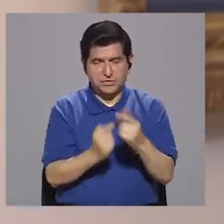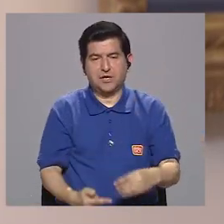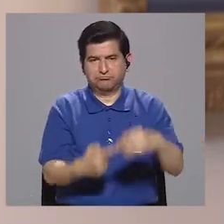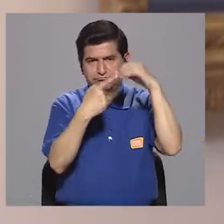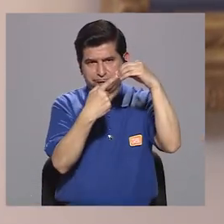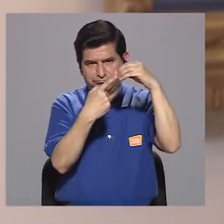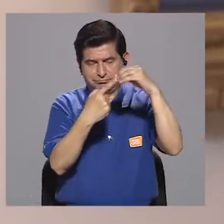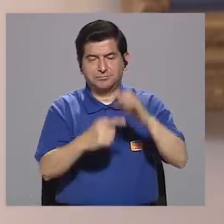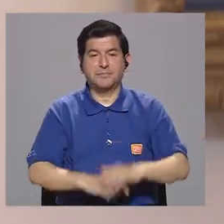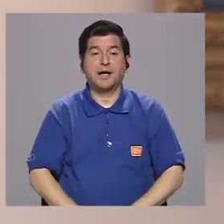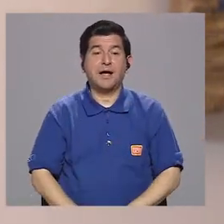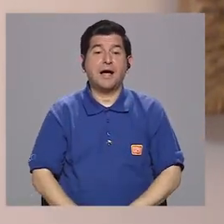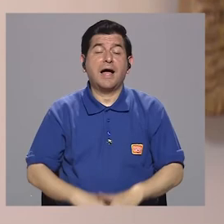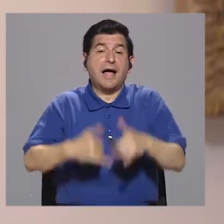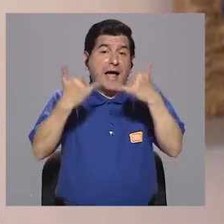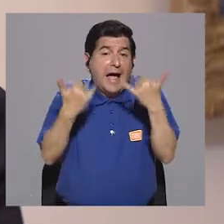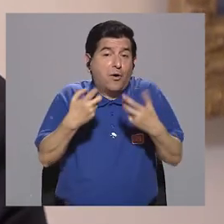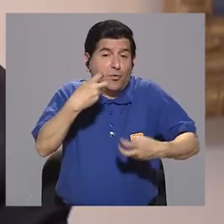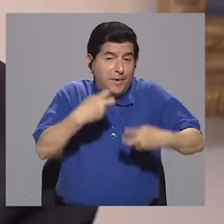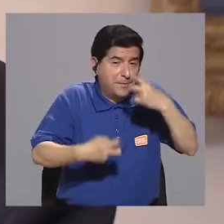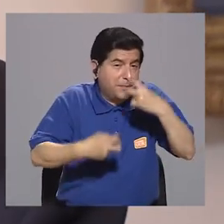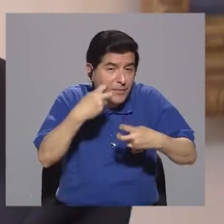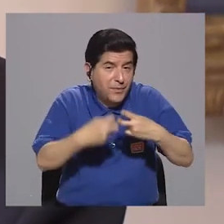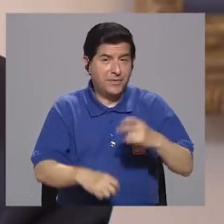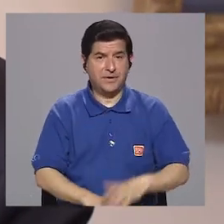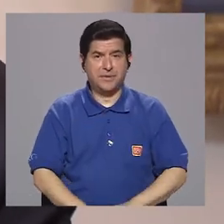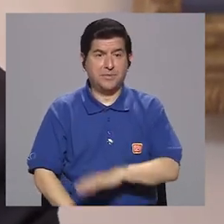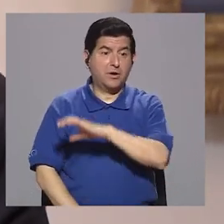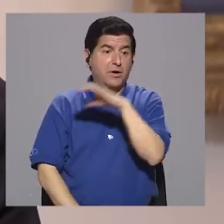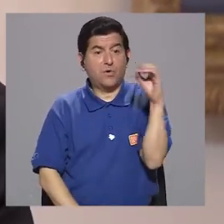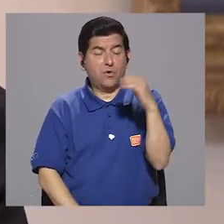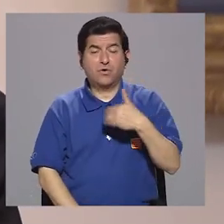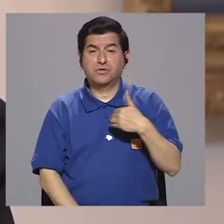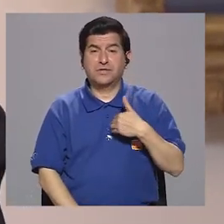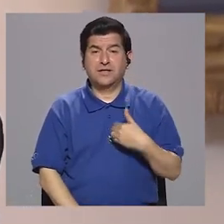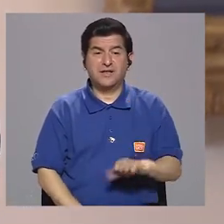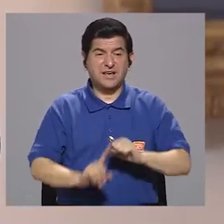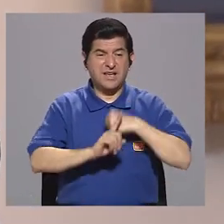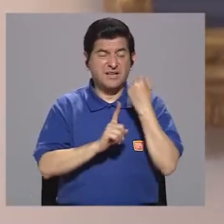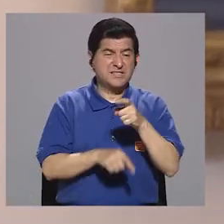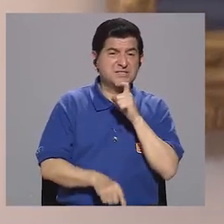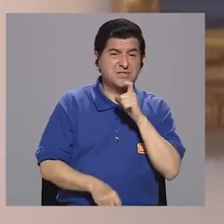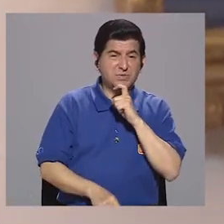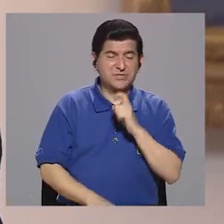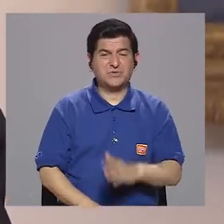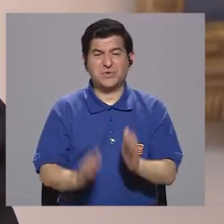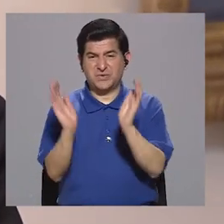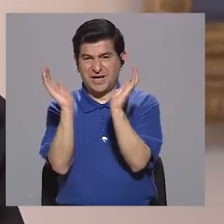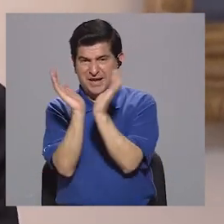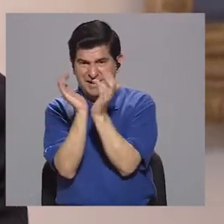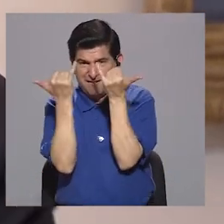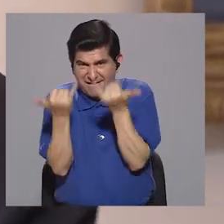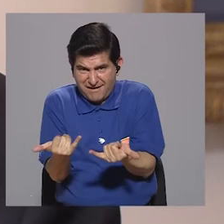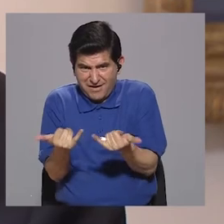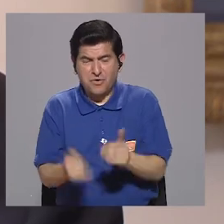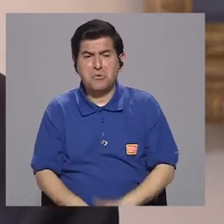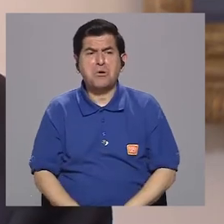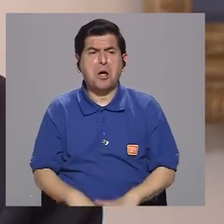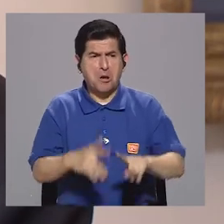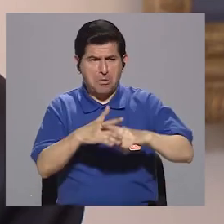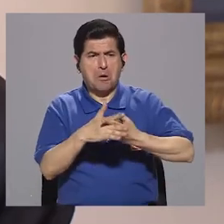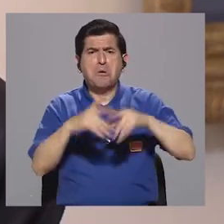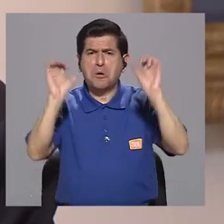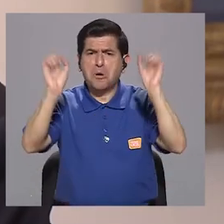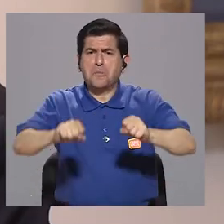Ahora, que estén en problemas, que tengamos dificultades en la caja del seguro hoy en día, que son